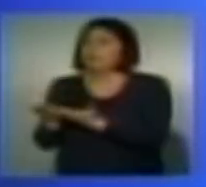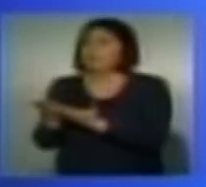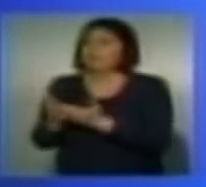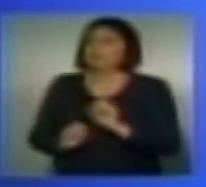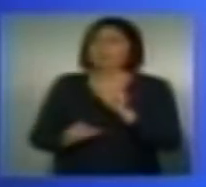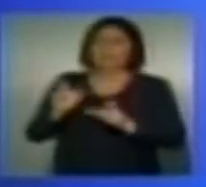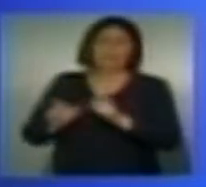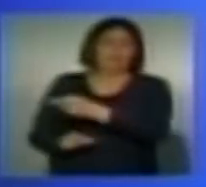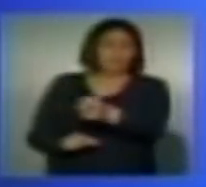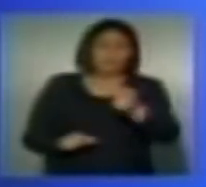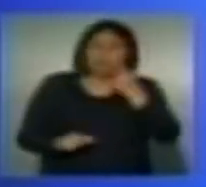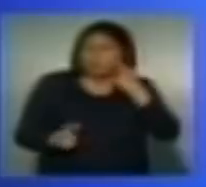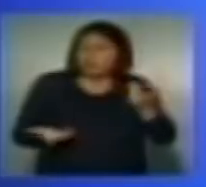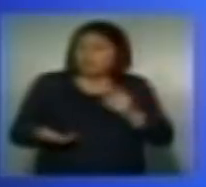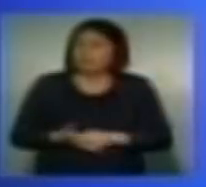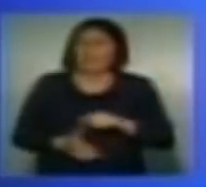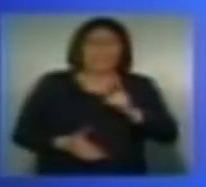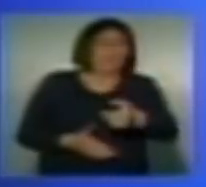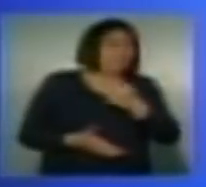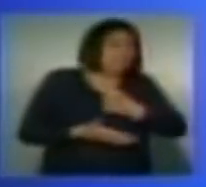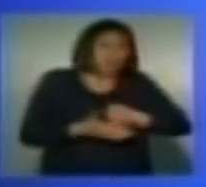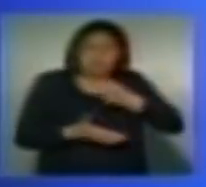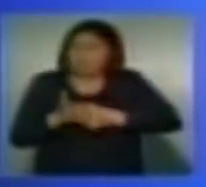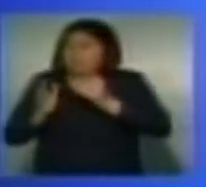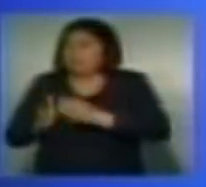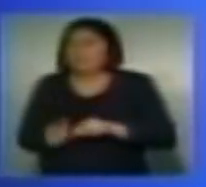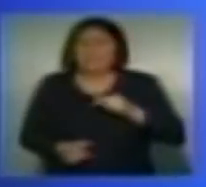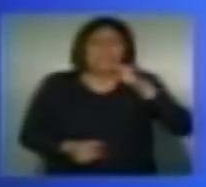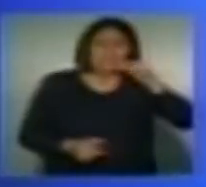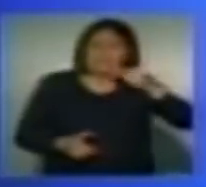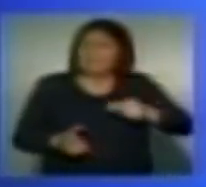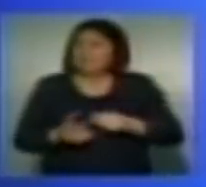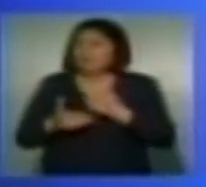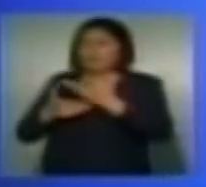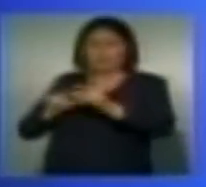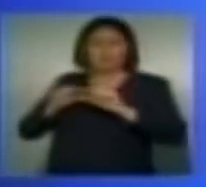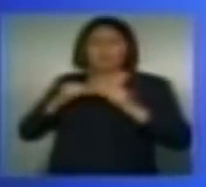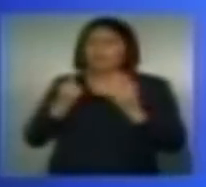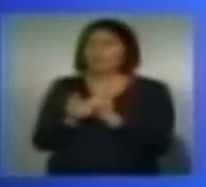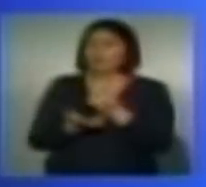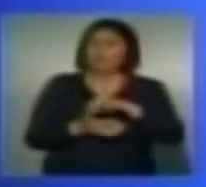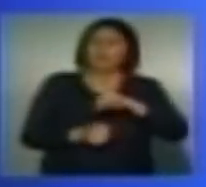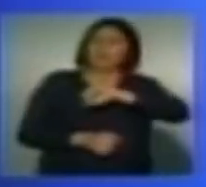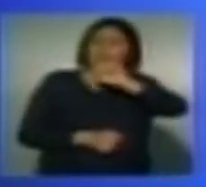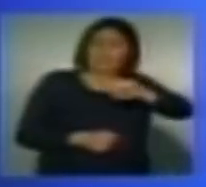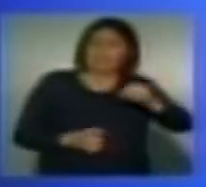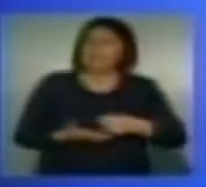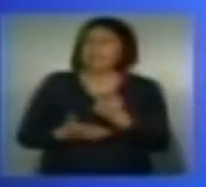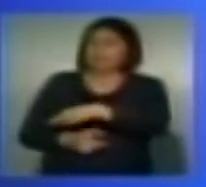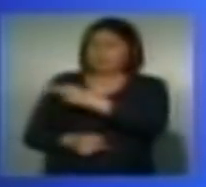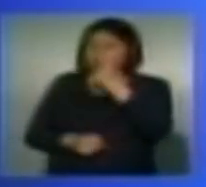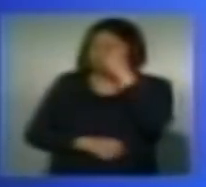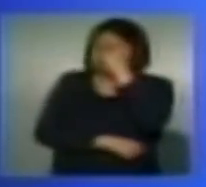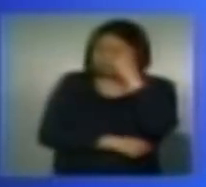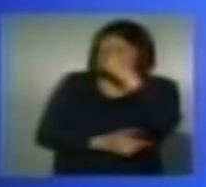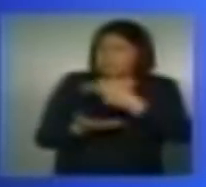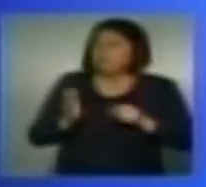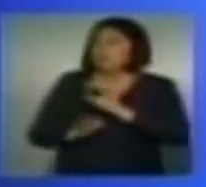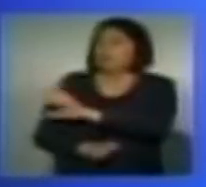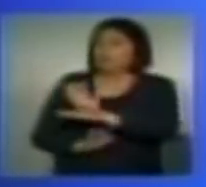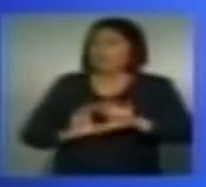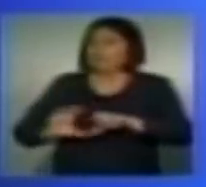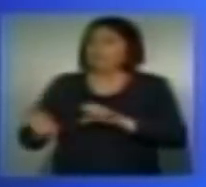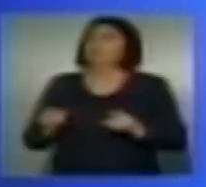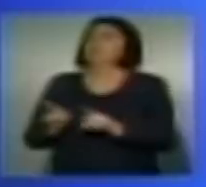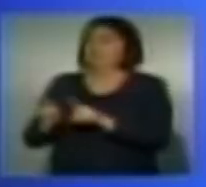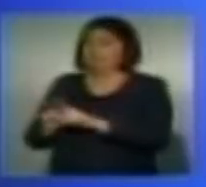conocer, aquellos espartanos y aquellos quechuas y aquellos aymaras que con su reflexión y con su acción también